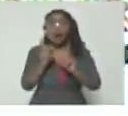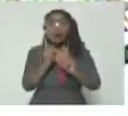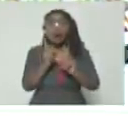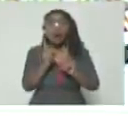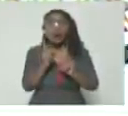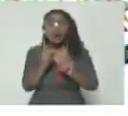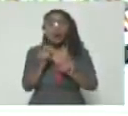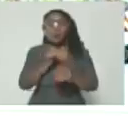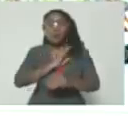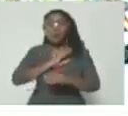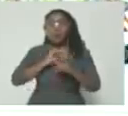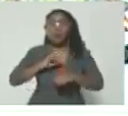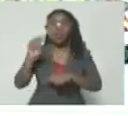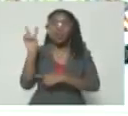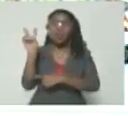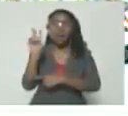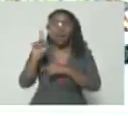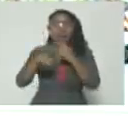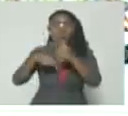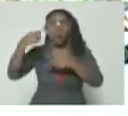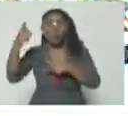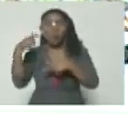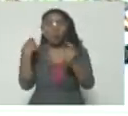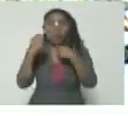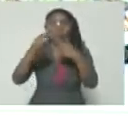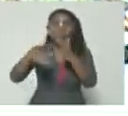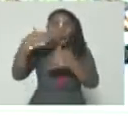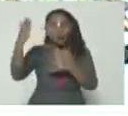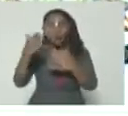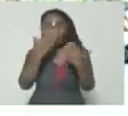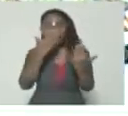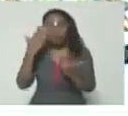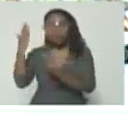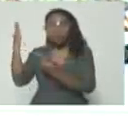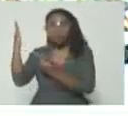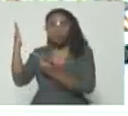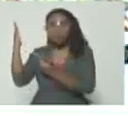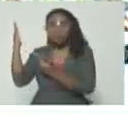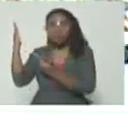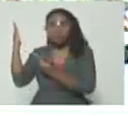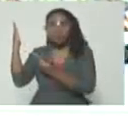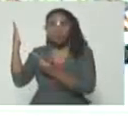otros para la exportación. Adelante.